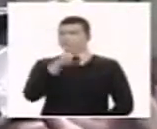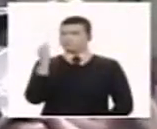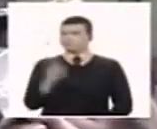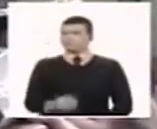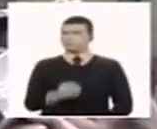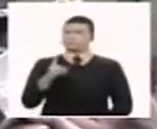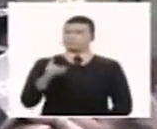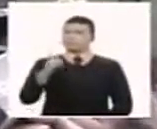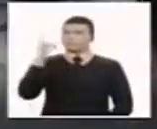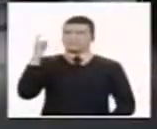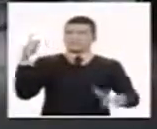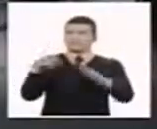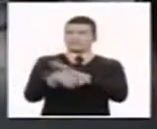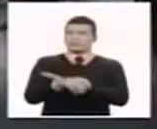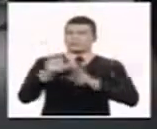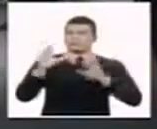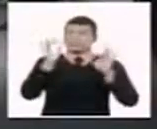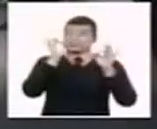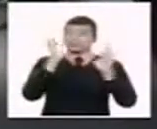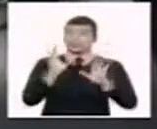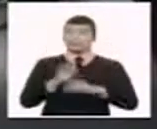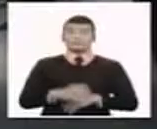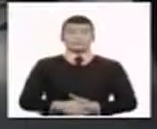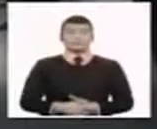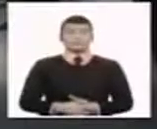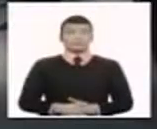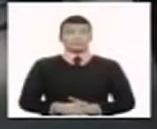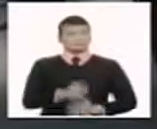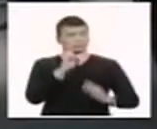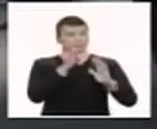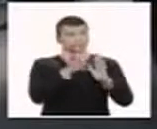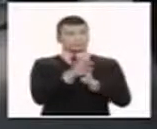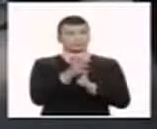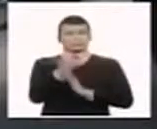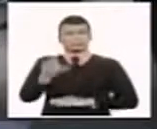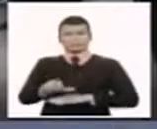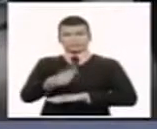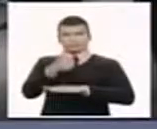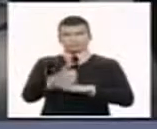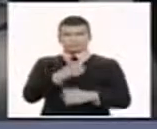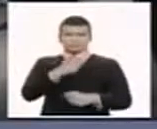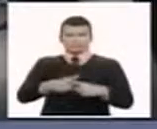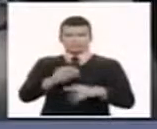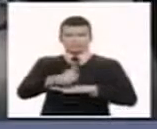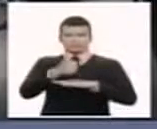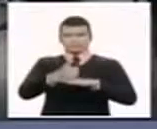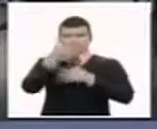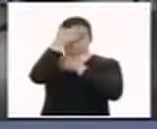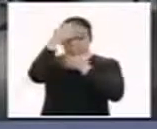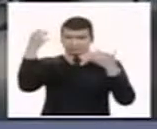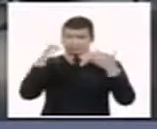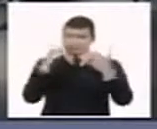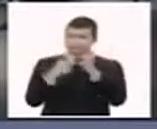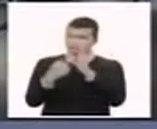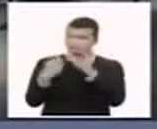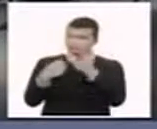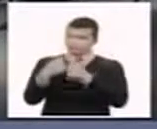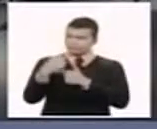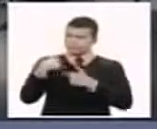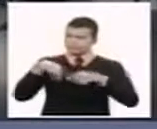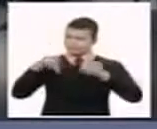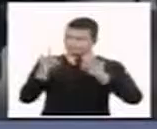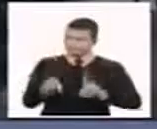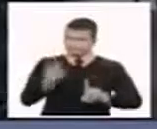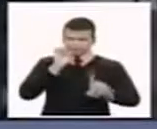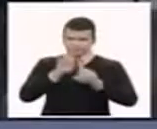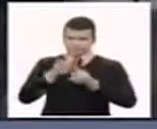se vincule al general Santoyo a esta investigación. Y estos nuevos elementos que da Don Berna, pues